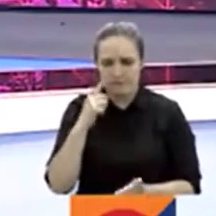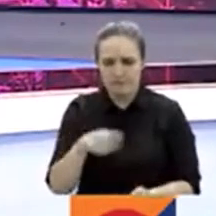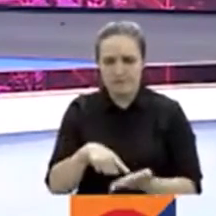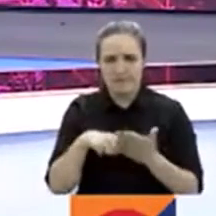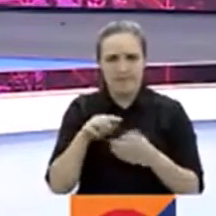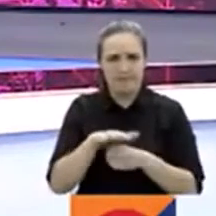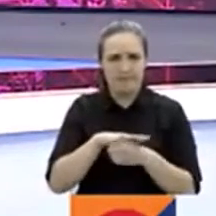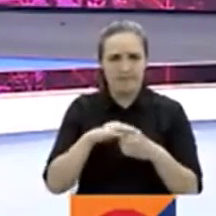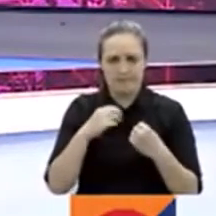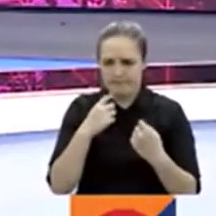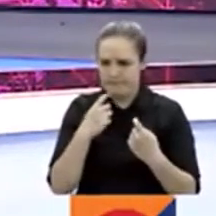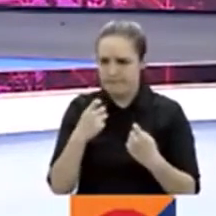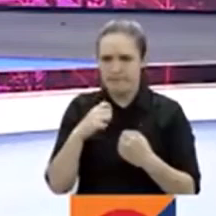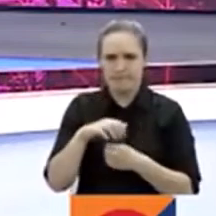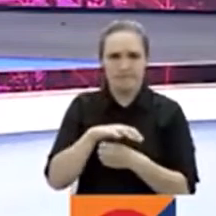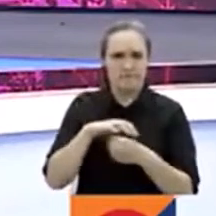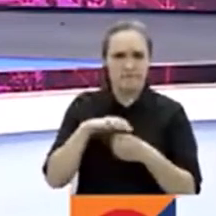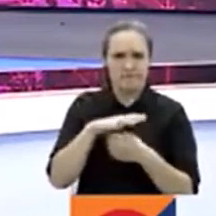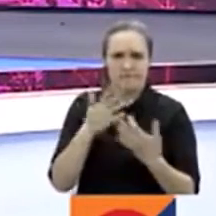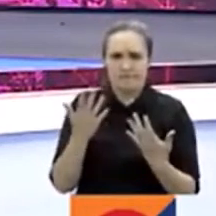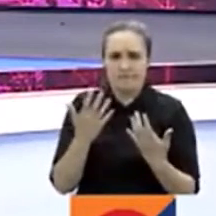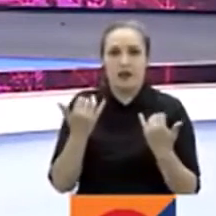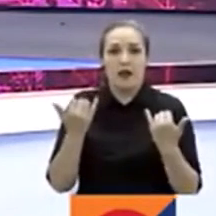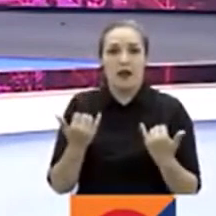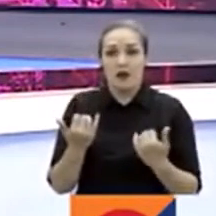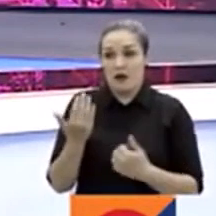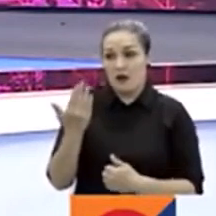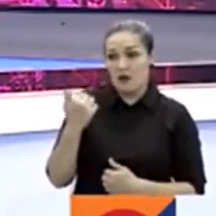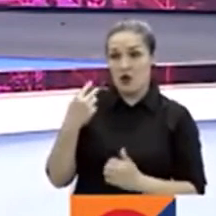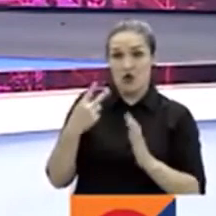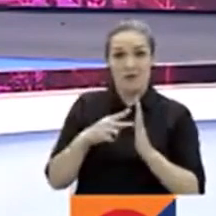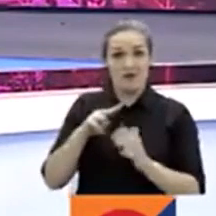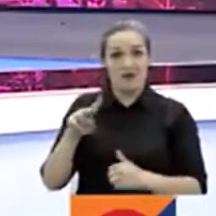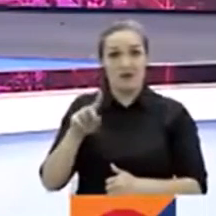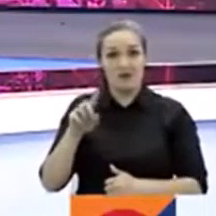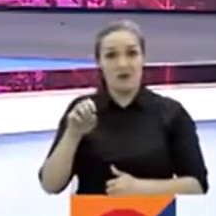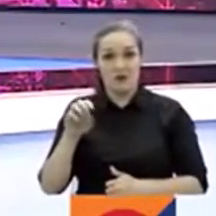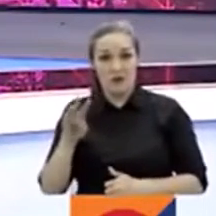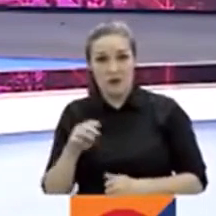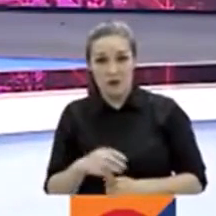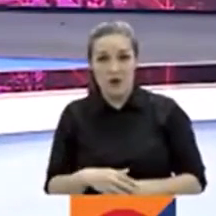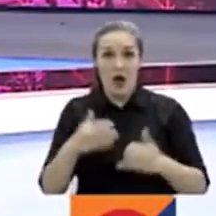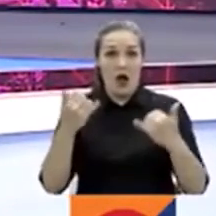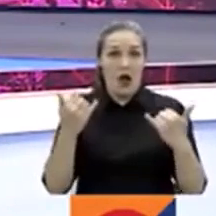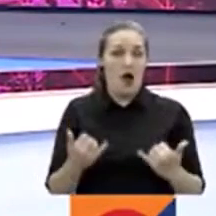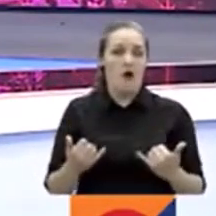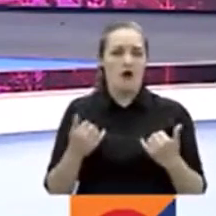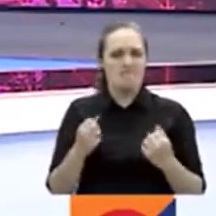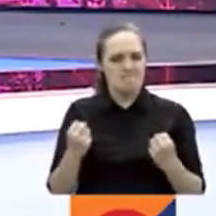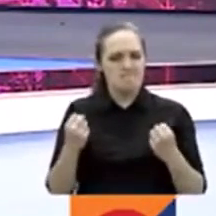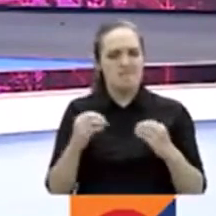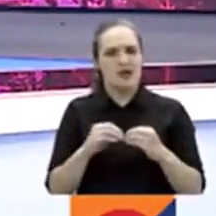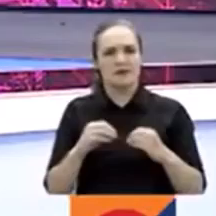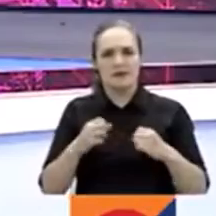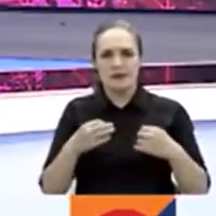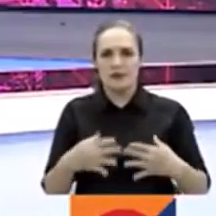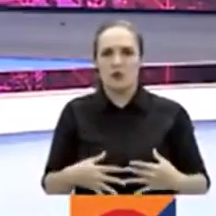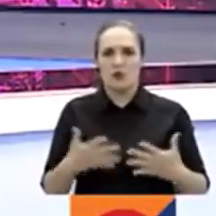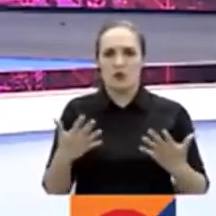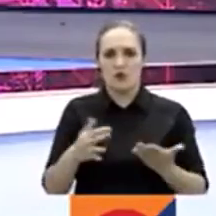compleja situación. En 2022 fueron 104. Las autoridades anunciaron que reforzarán la seguridad en la capital del